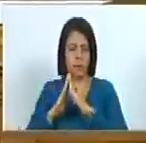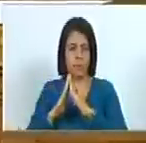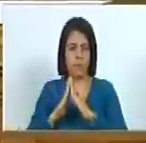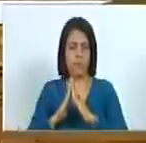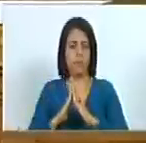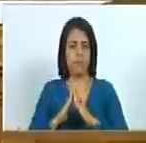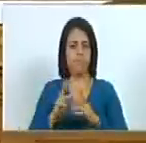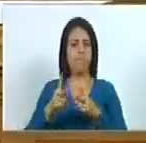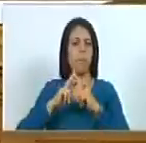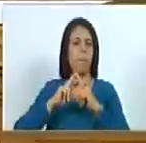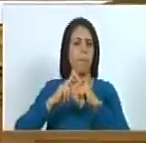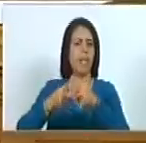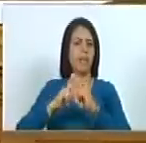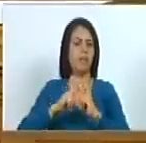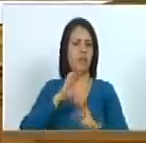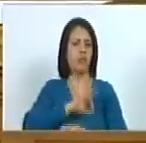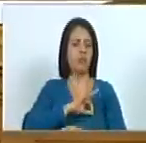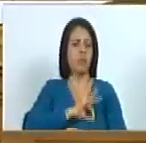Y lo de las prestaciones,